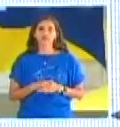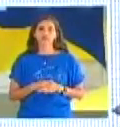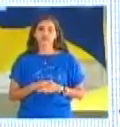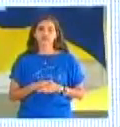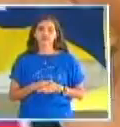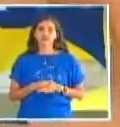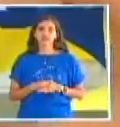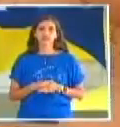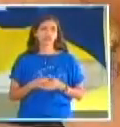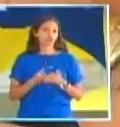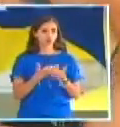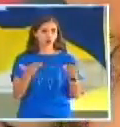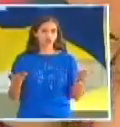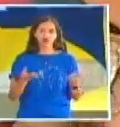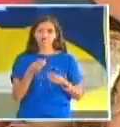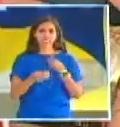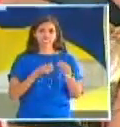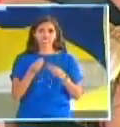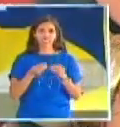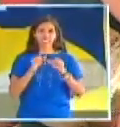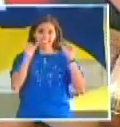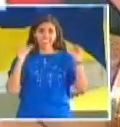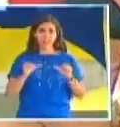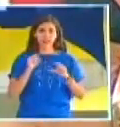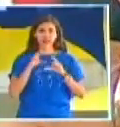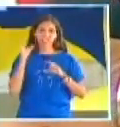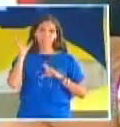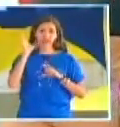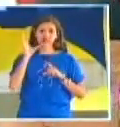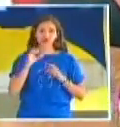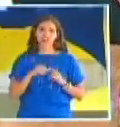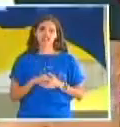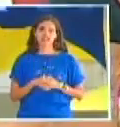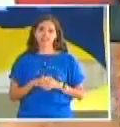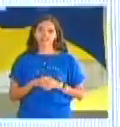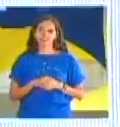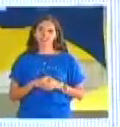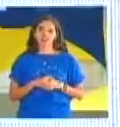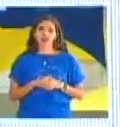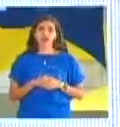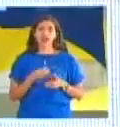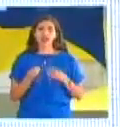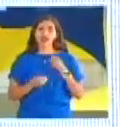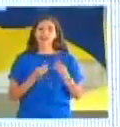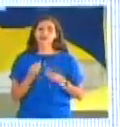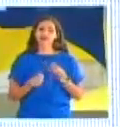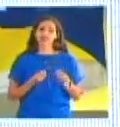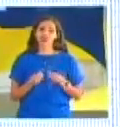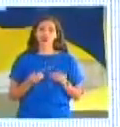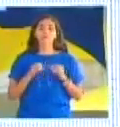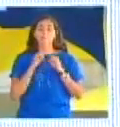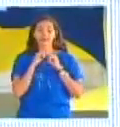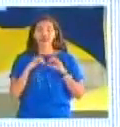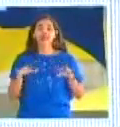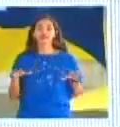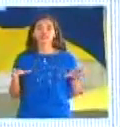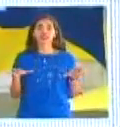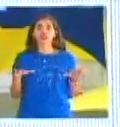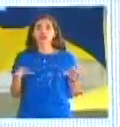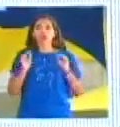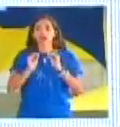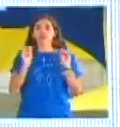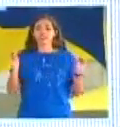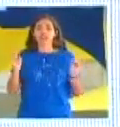Y todo esto de la creación del sistema de carné de la patria ha coincidido milagrosamente con la